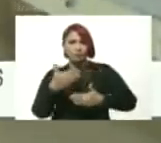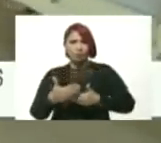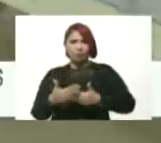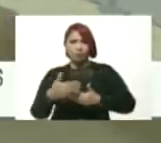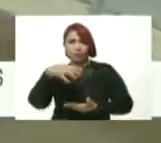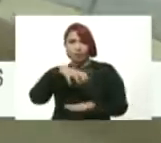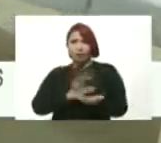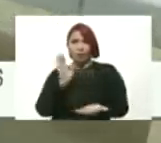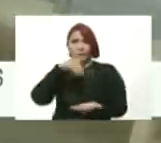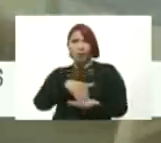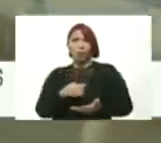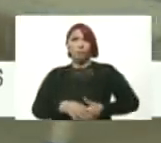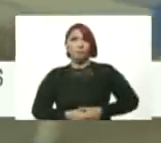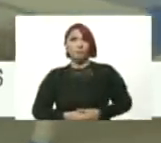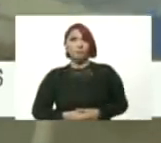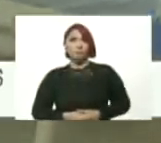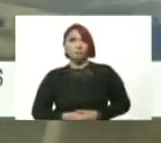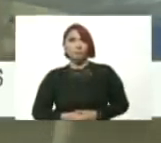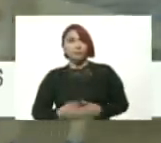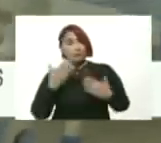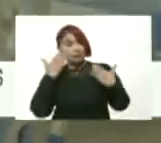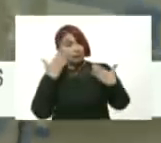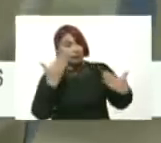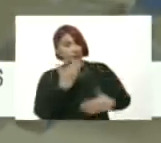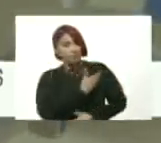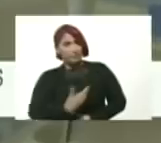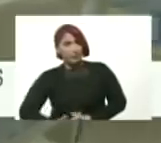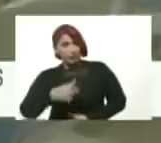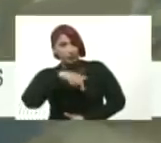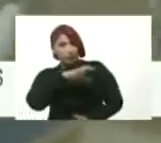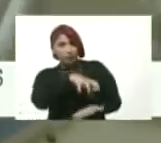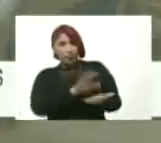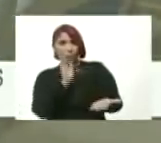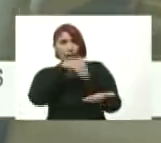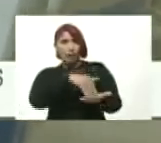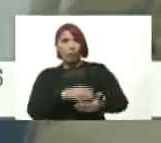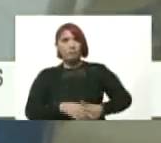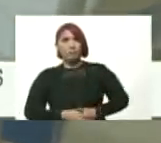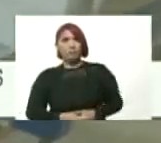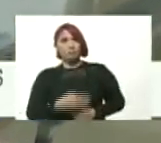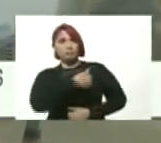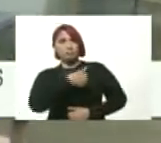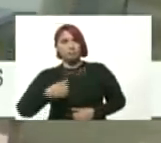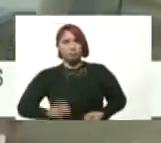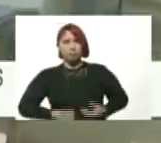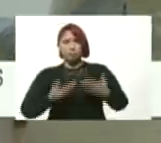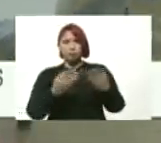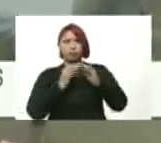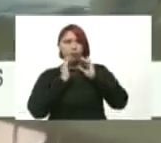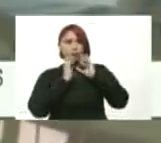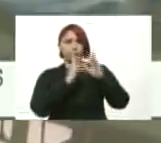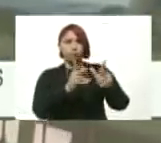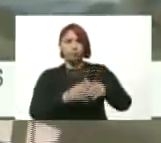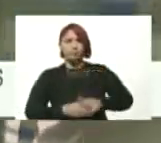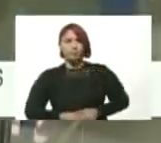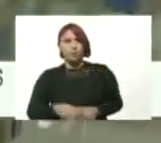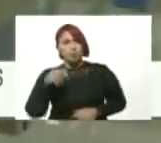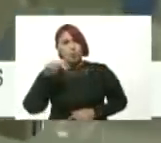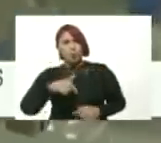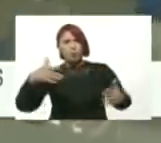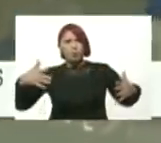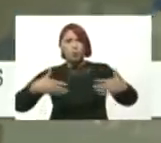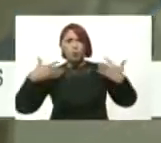estado aragua saludos presidentes del estado aragua queremos darles parte y una vez más hoy contentos